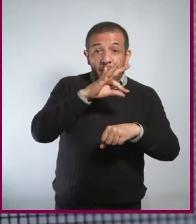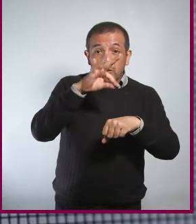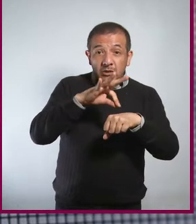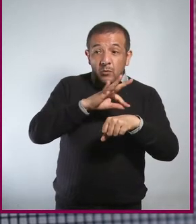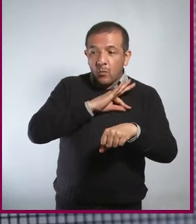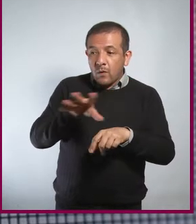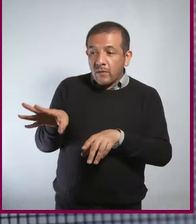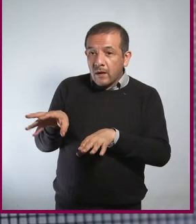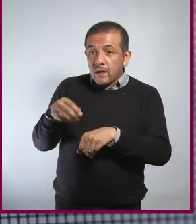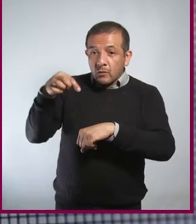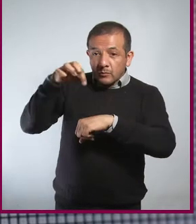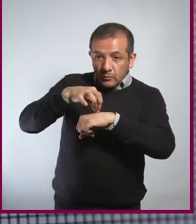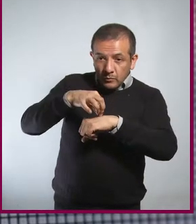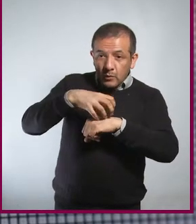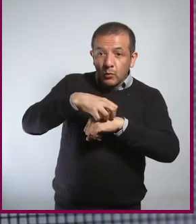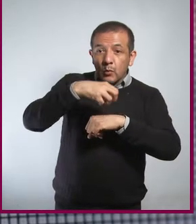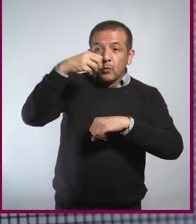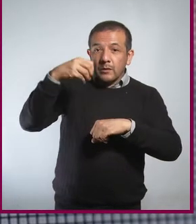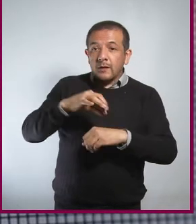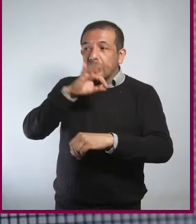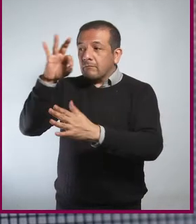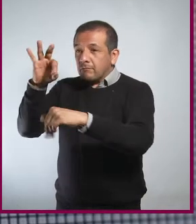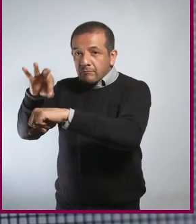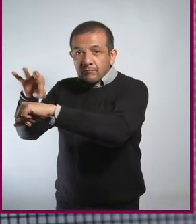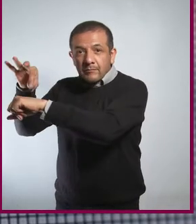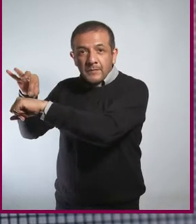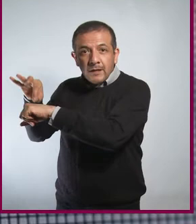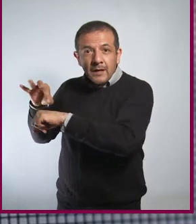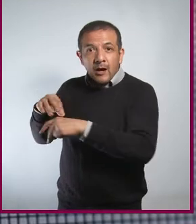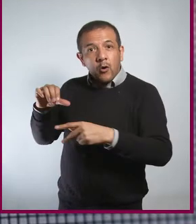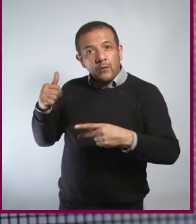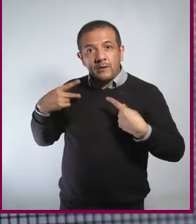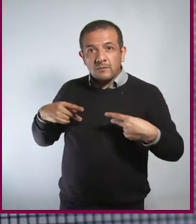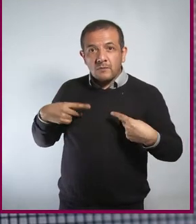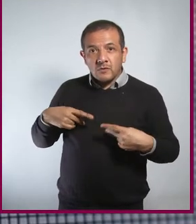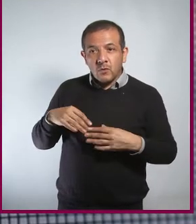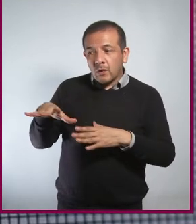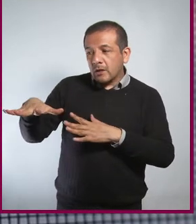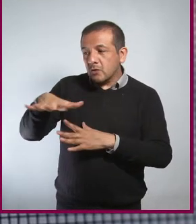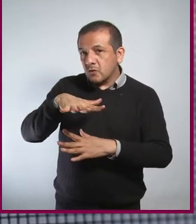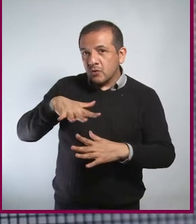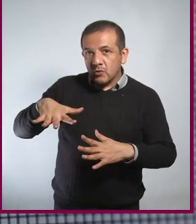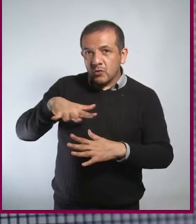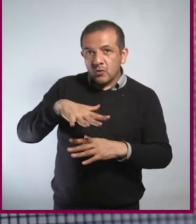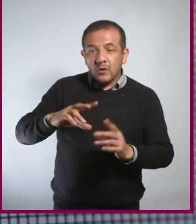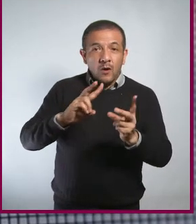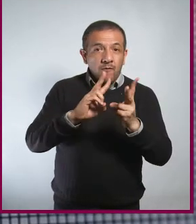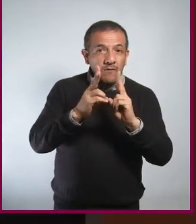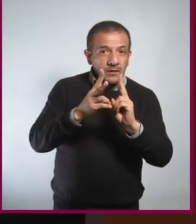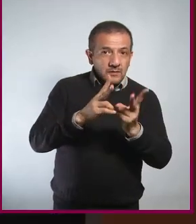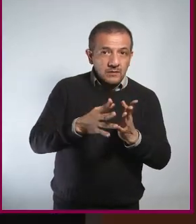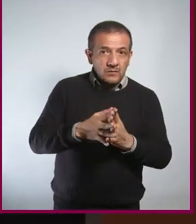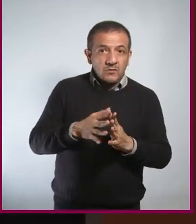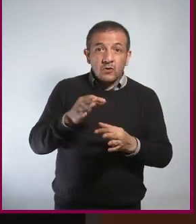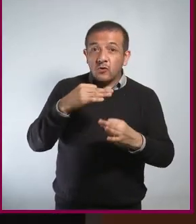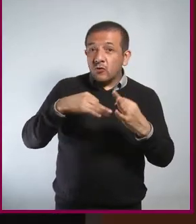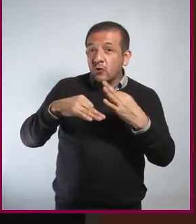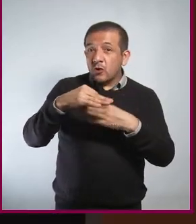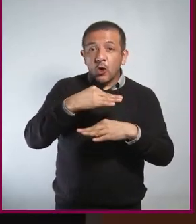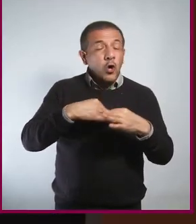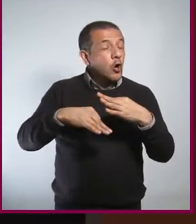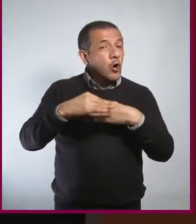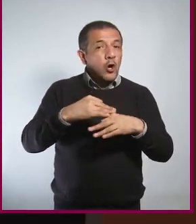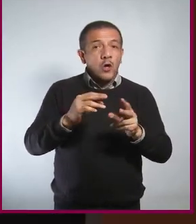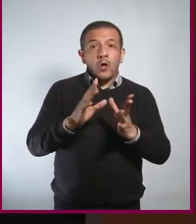persona y transmitirla no solamente a sus familiares, sino a otras personas en un radio cercano, esencialmente a los vecinos. Todos en la familia tienen